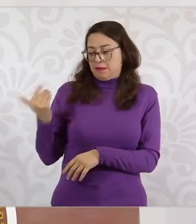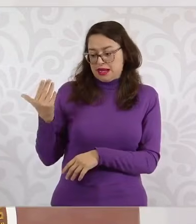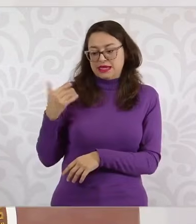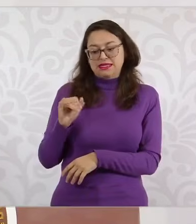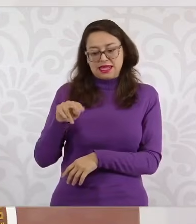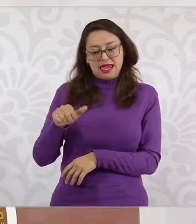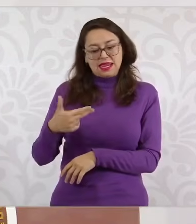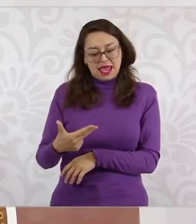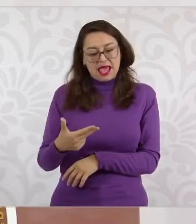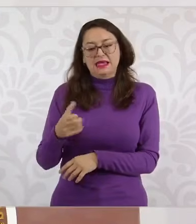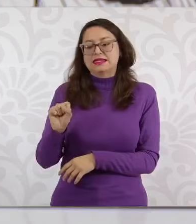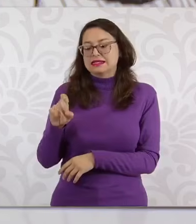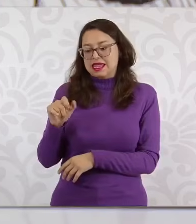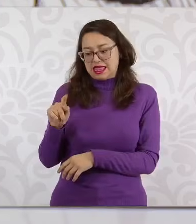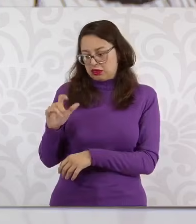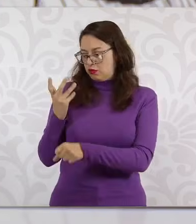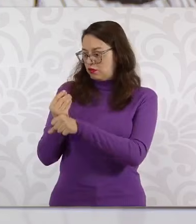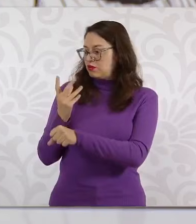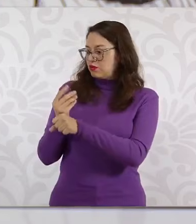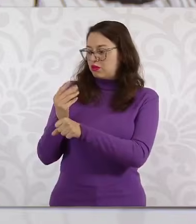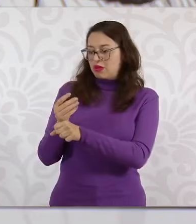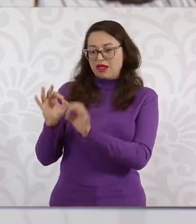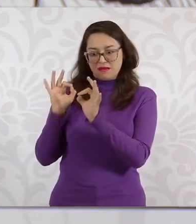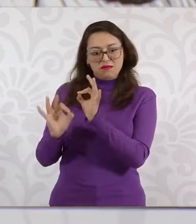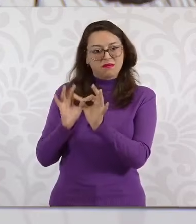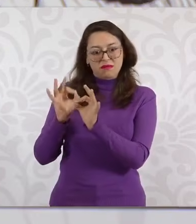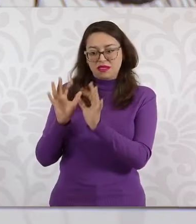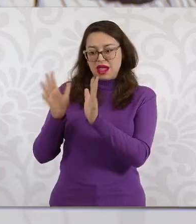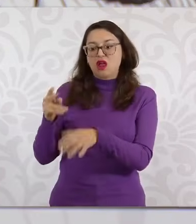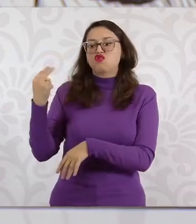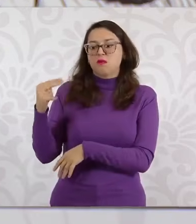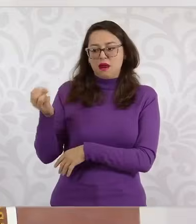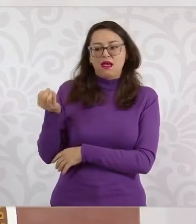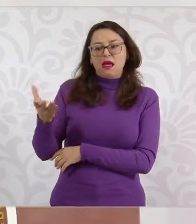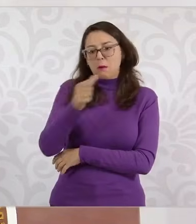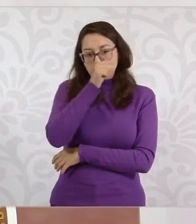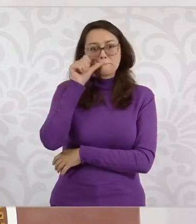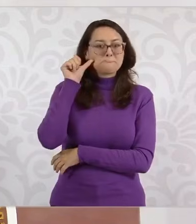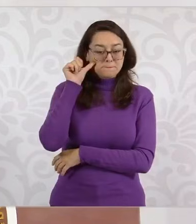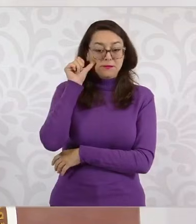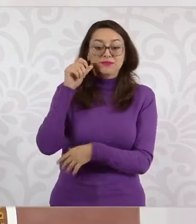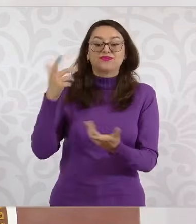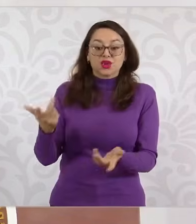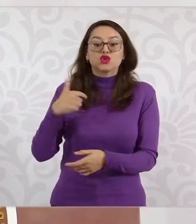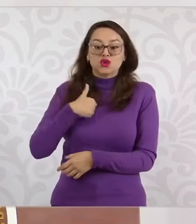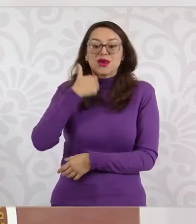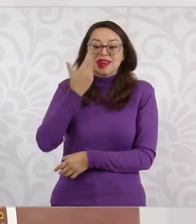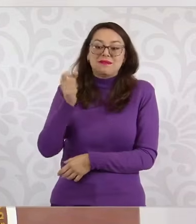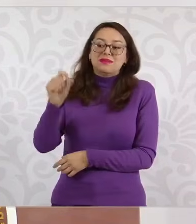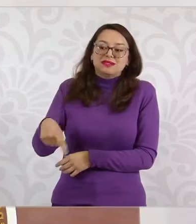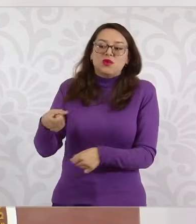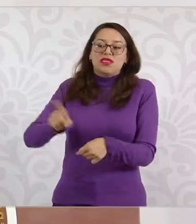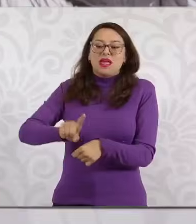con Sedato y finalmente quedó. Entonces la idea, y se llama Benito Juárez la escuela. Entonces la idea era poder ir el mismo 21